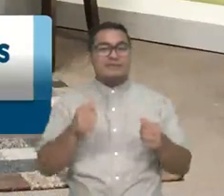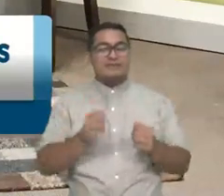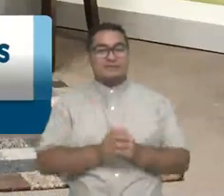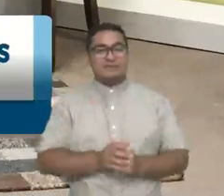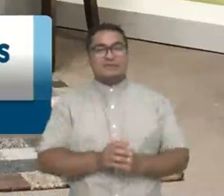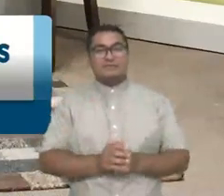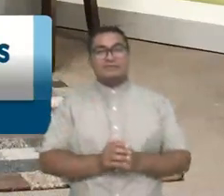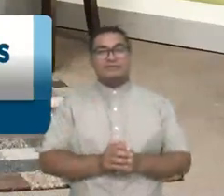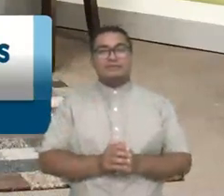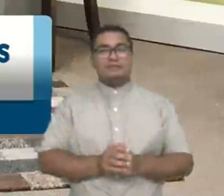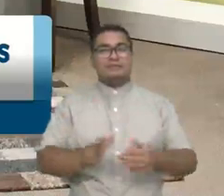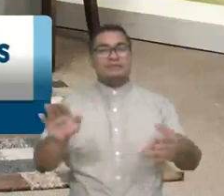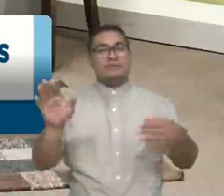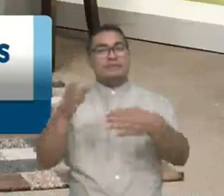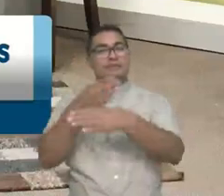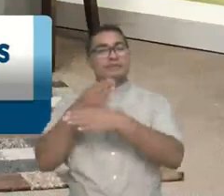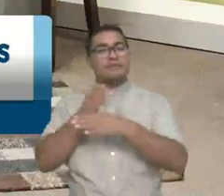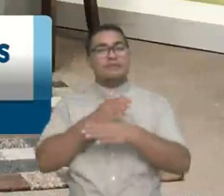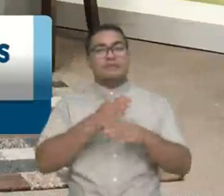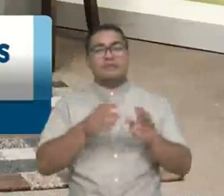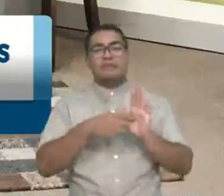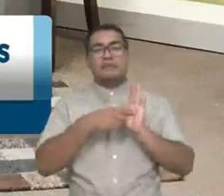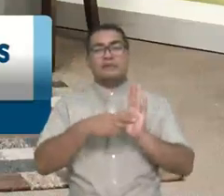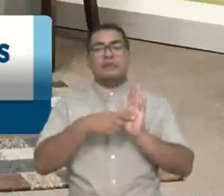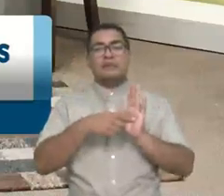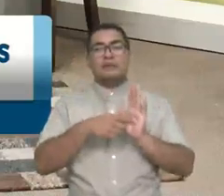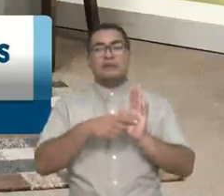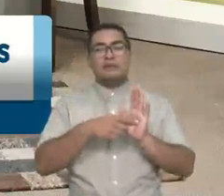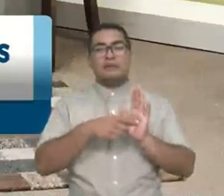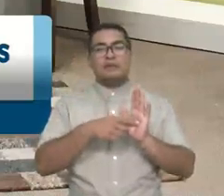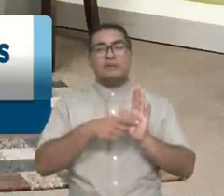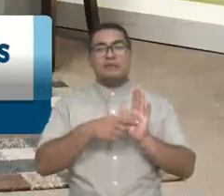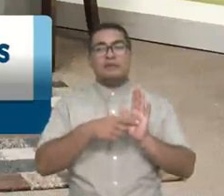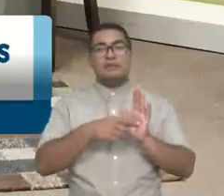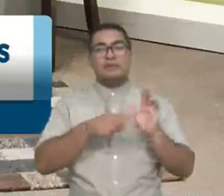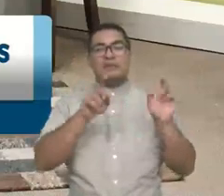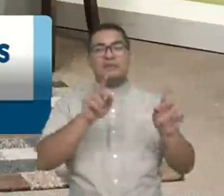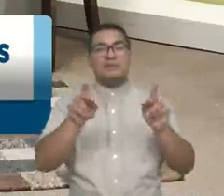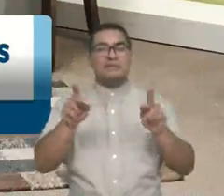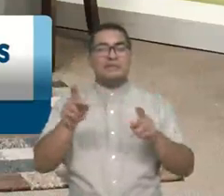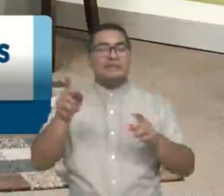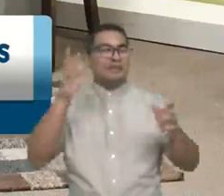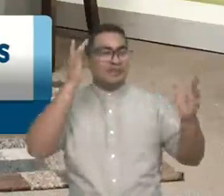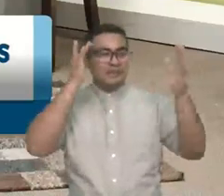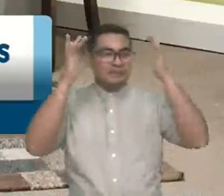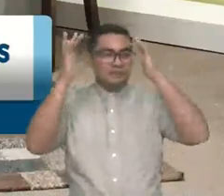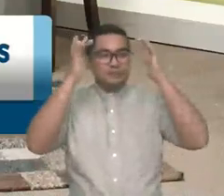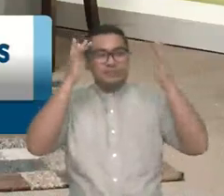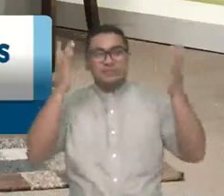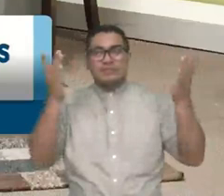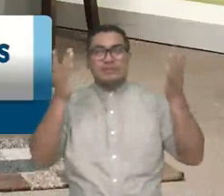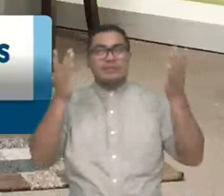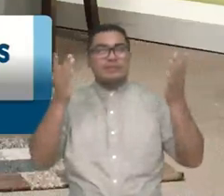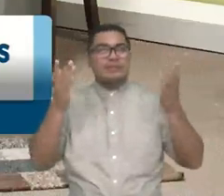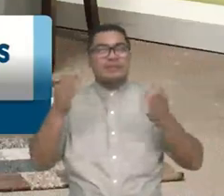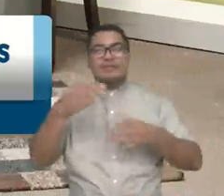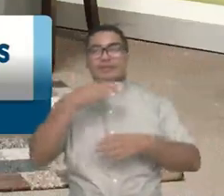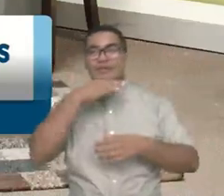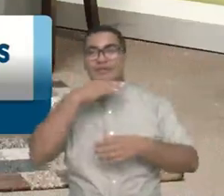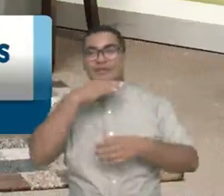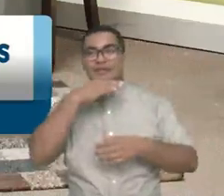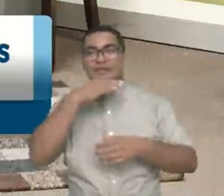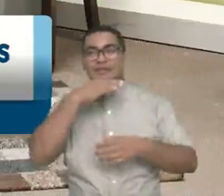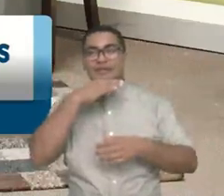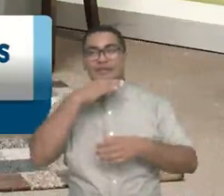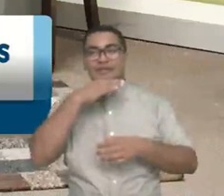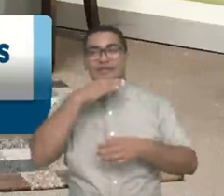factores externos, como todo. Por ejemplo, una persona que esté estresada porque vive estresada porque está cerca de una